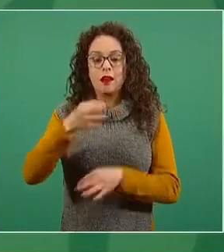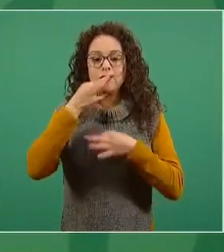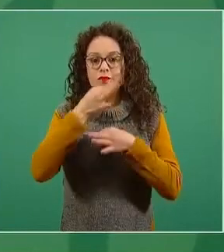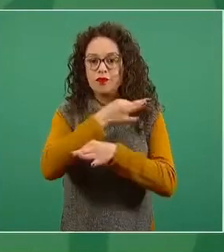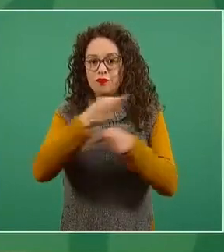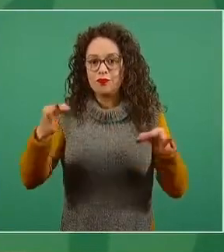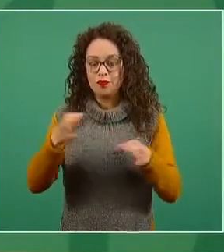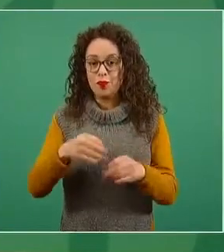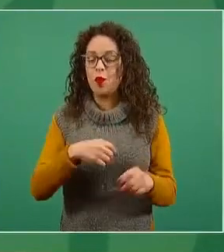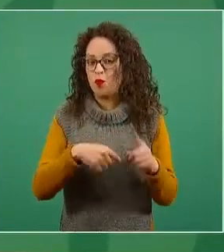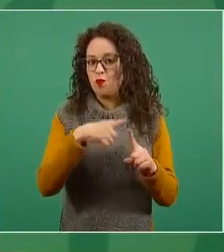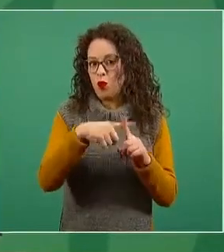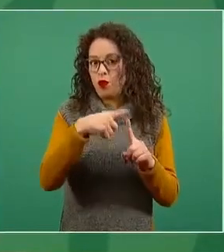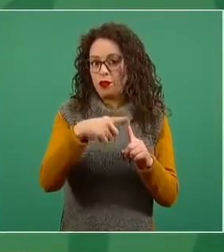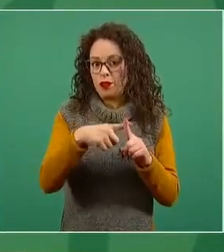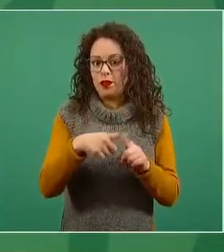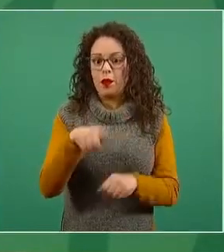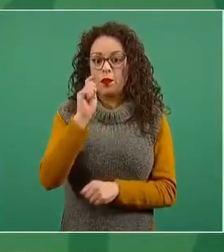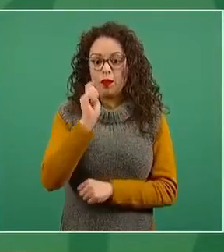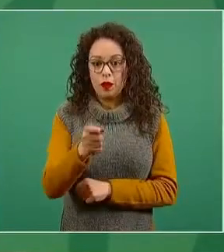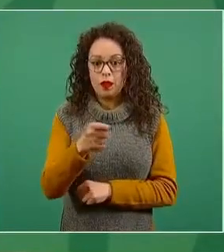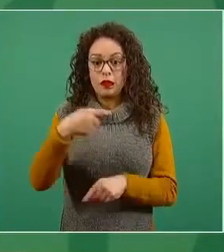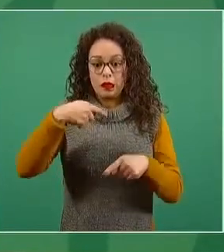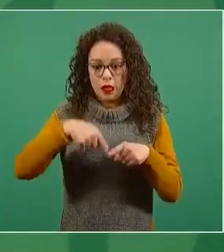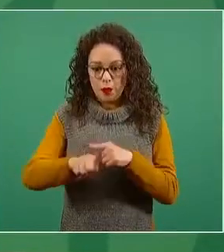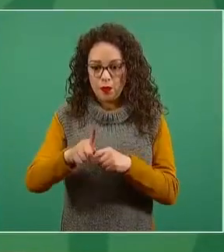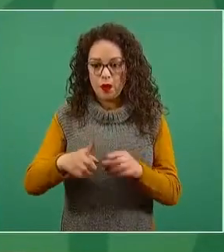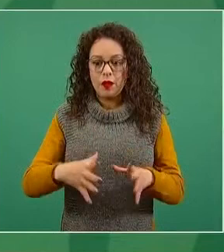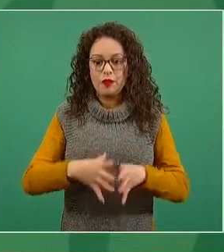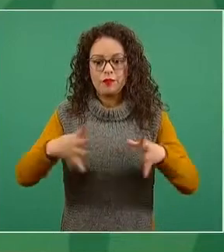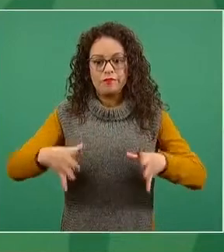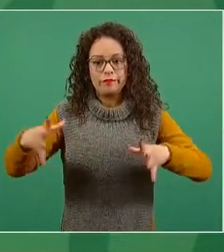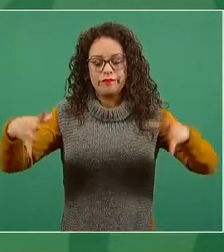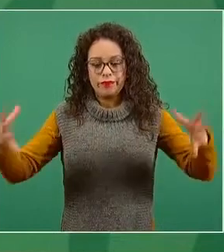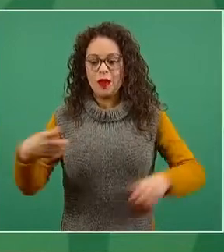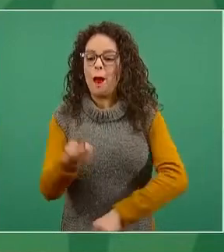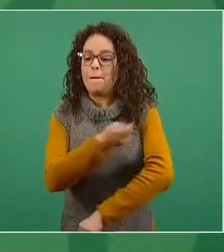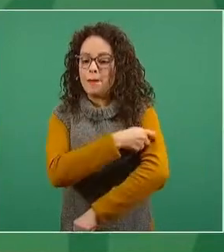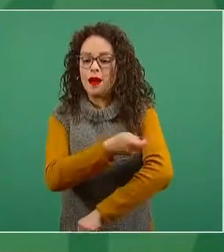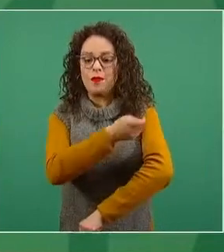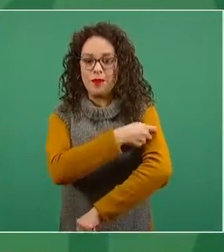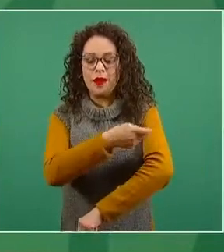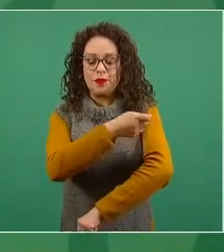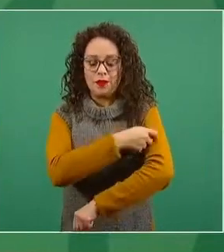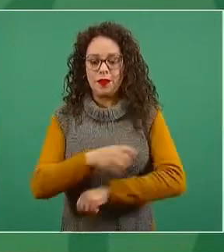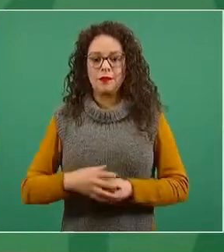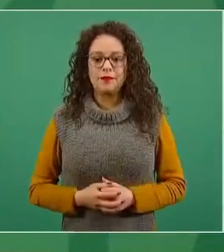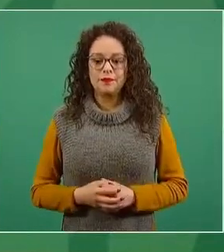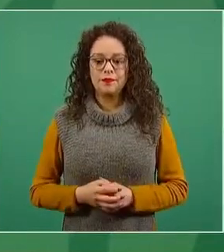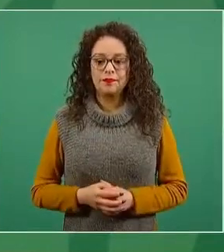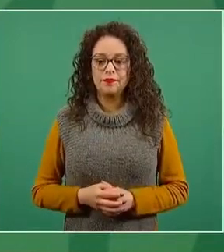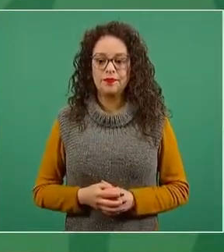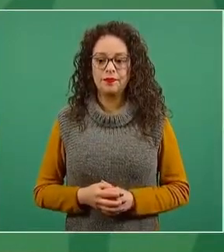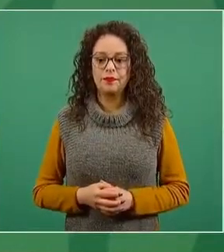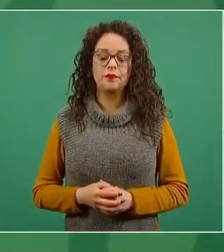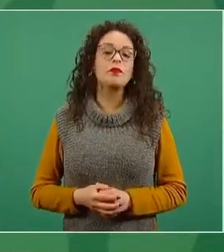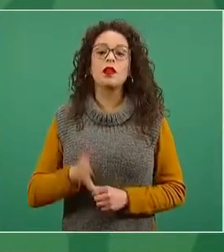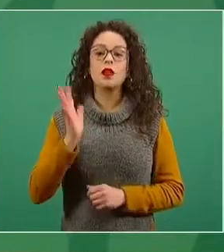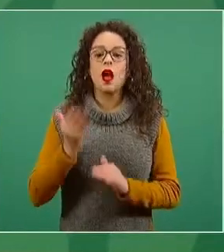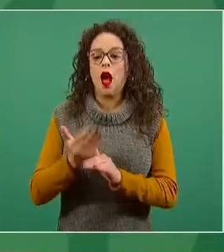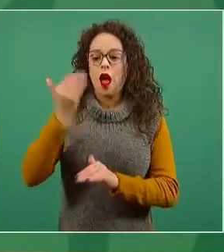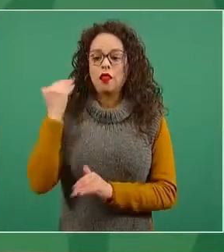experiencia de arranque de la fase de expansión de la vacunación. Verán ustedes cómo, tal como lo habíamos